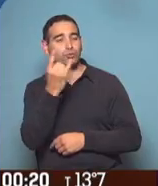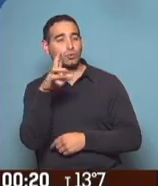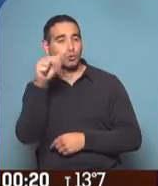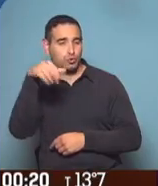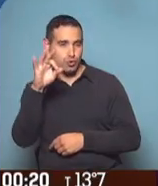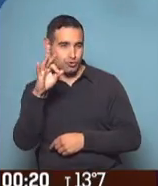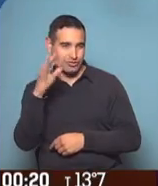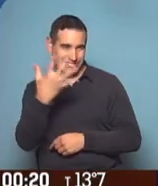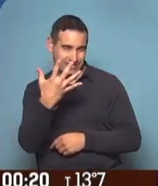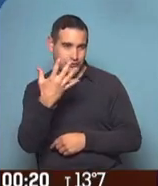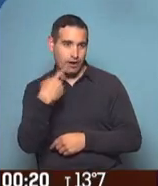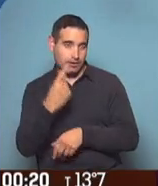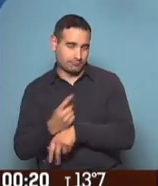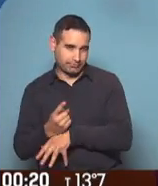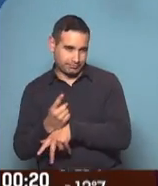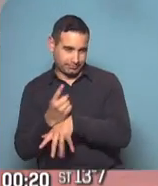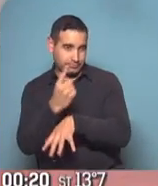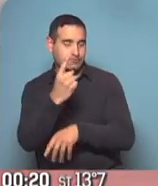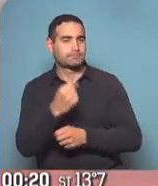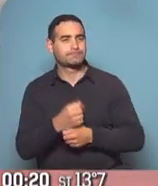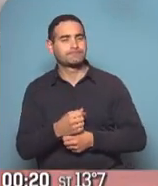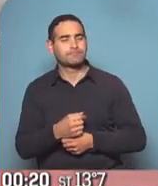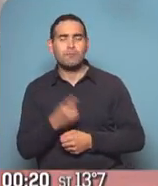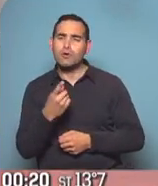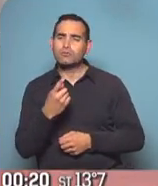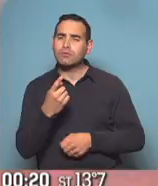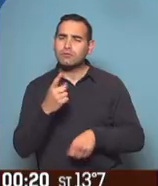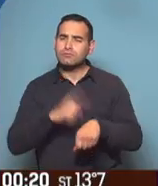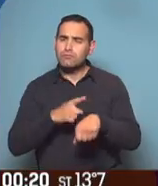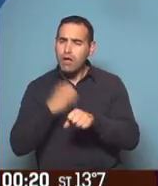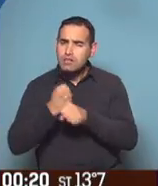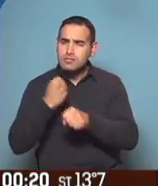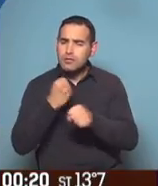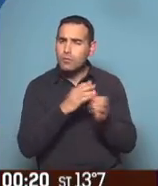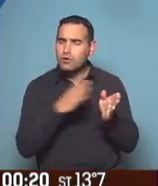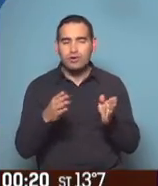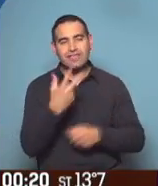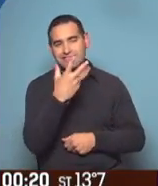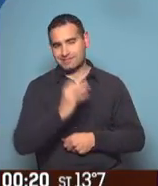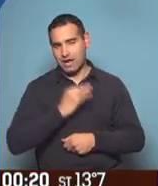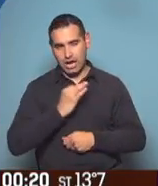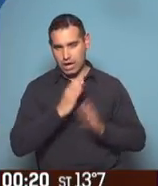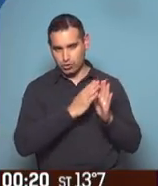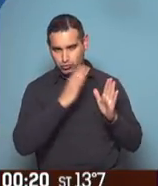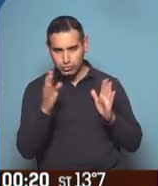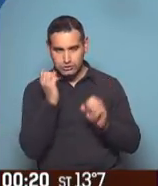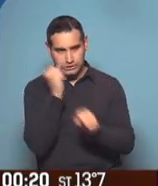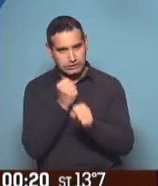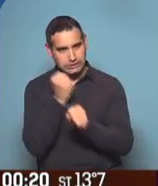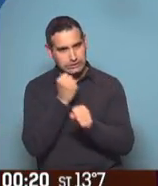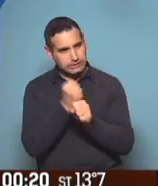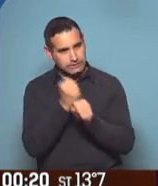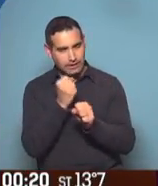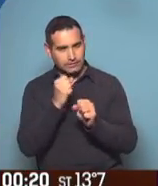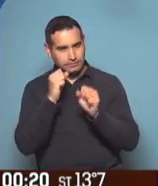fue el cohete propulsor a cuánto tiempo trabajaron con eso trabajamos tres años en el análisis